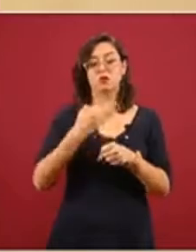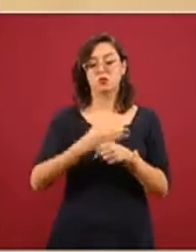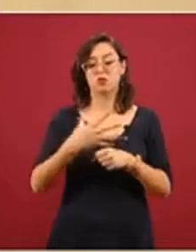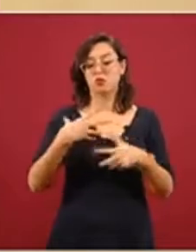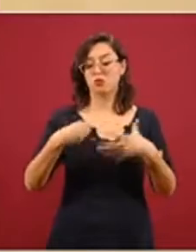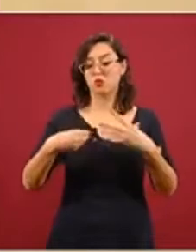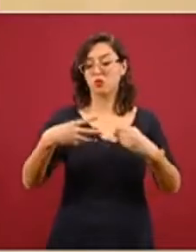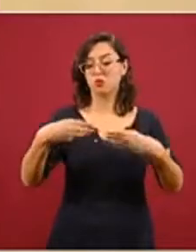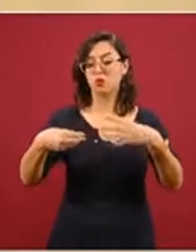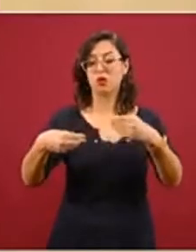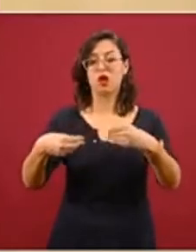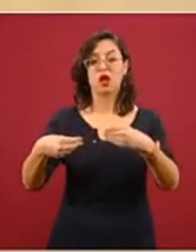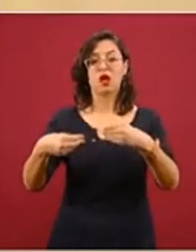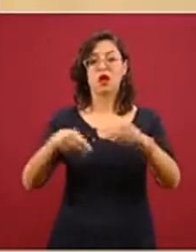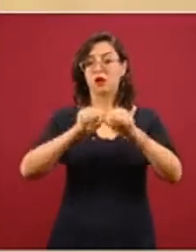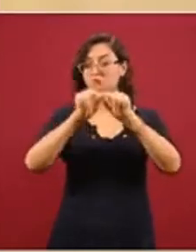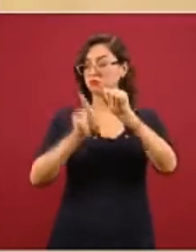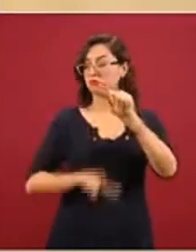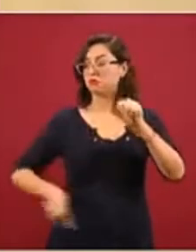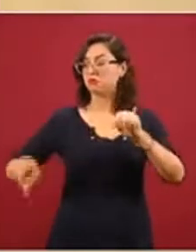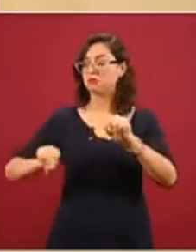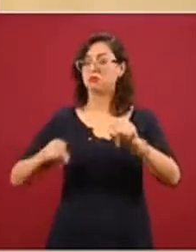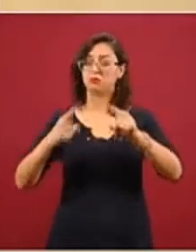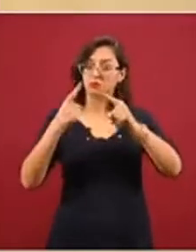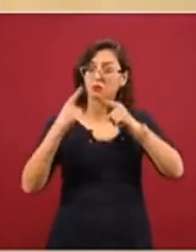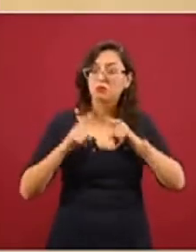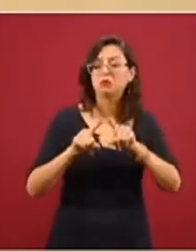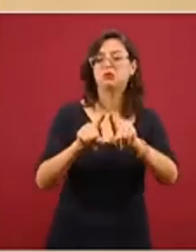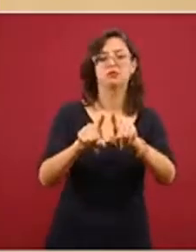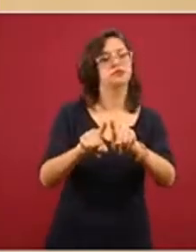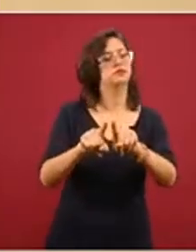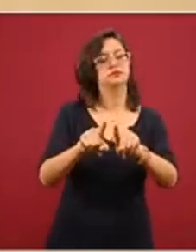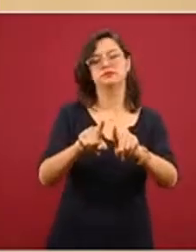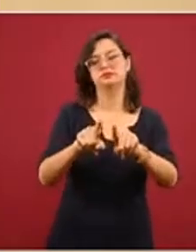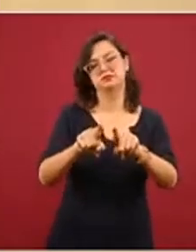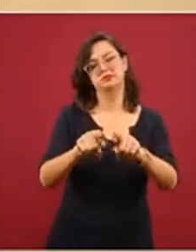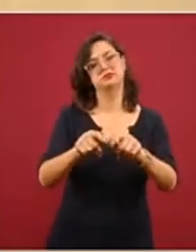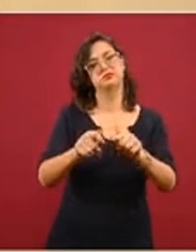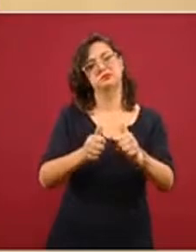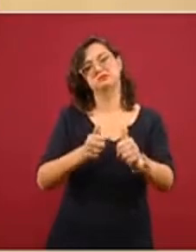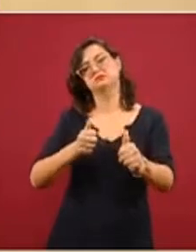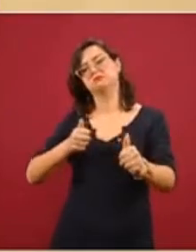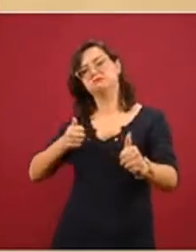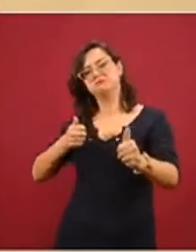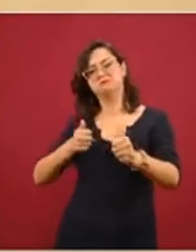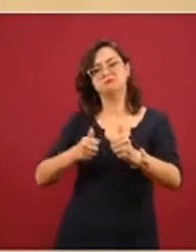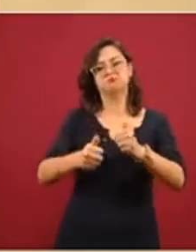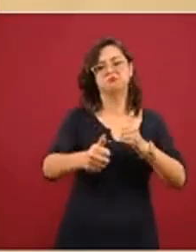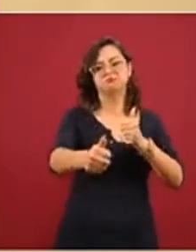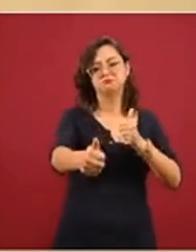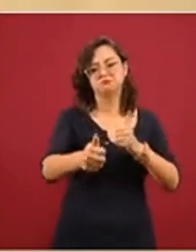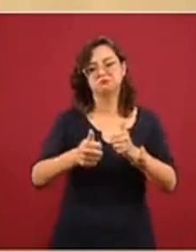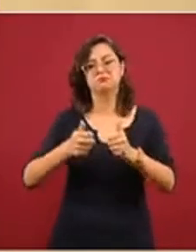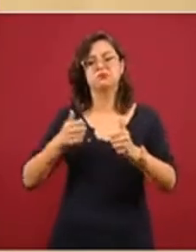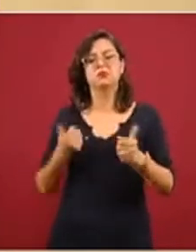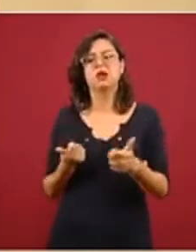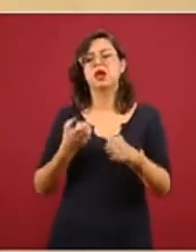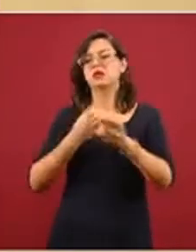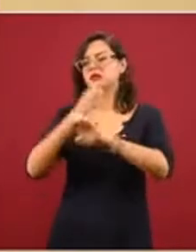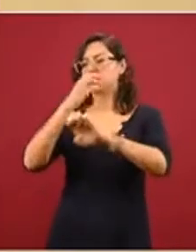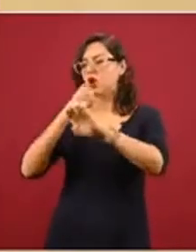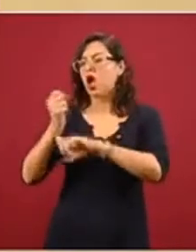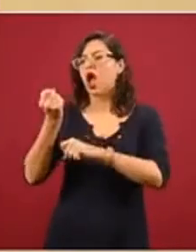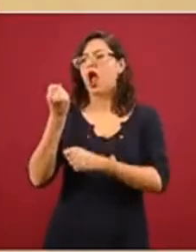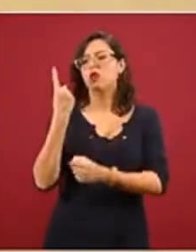no se presenta al mismo tiempo para todo el país. Las entidades federativas, algunas